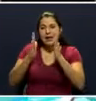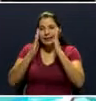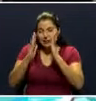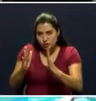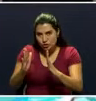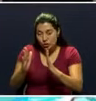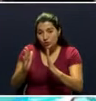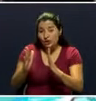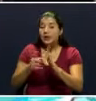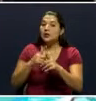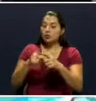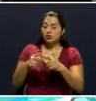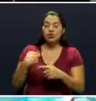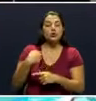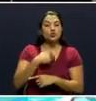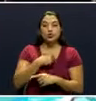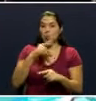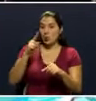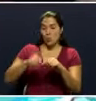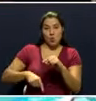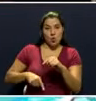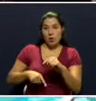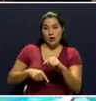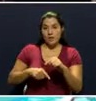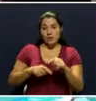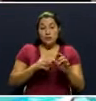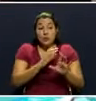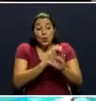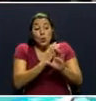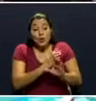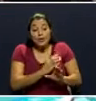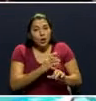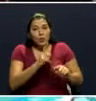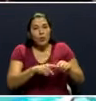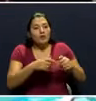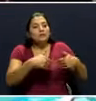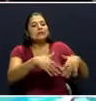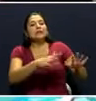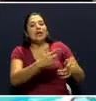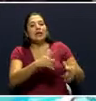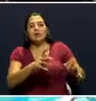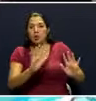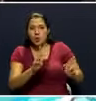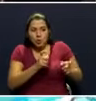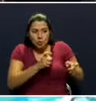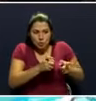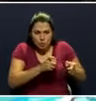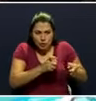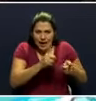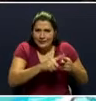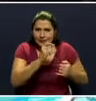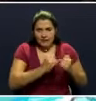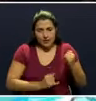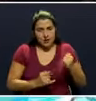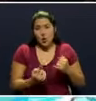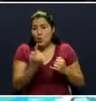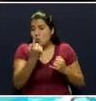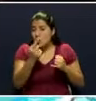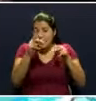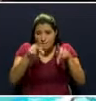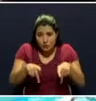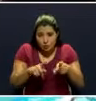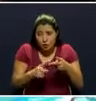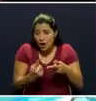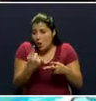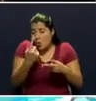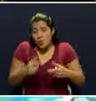necesita, entonces nosotros no podemos soltarlos de ninguna manera. O sea, para nosotros una persona, una vida, un miembro de una